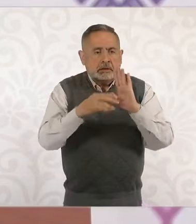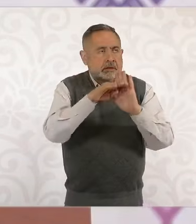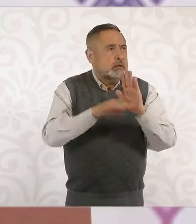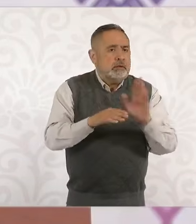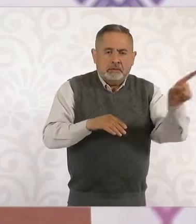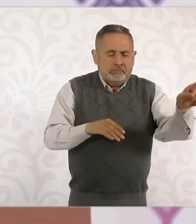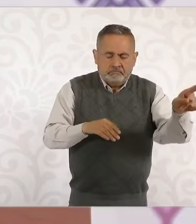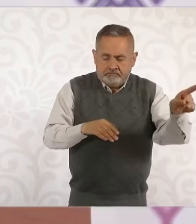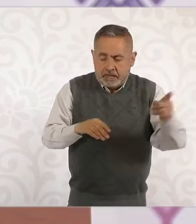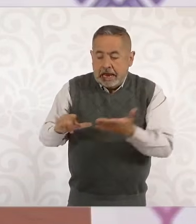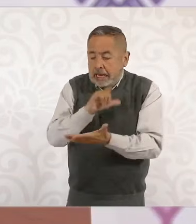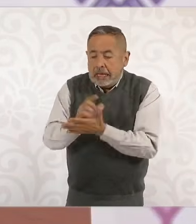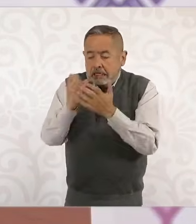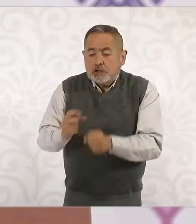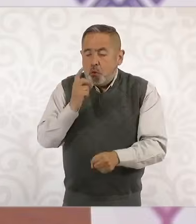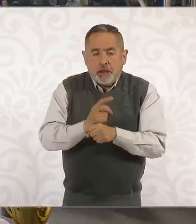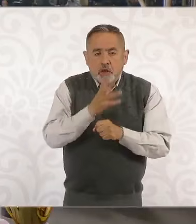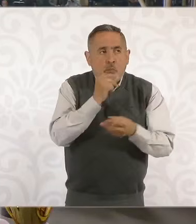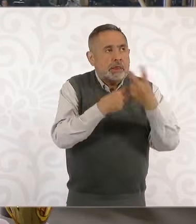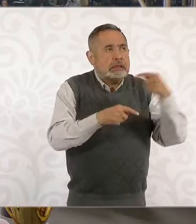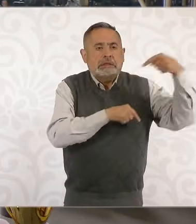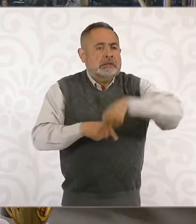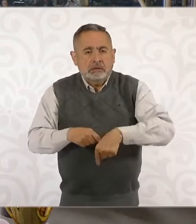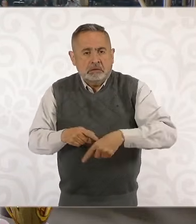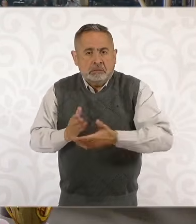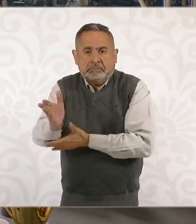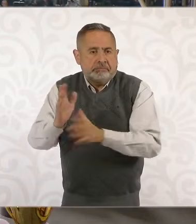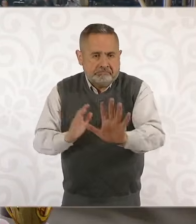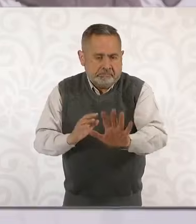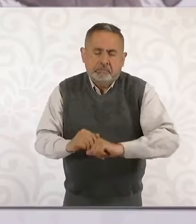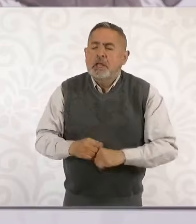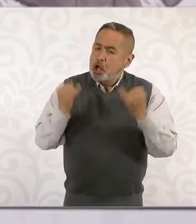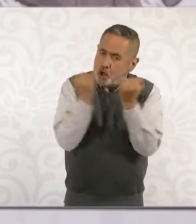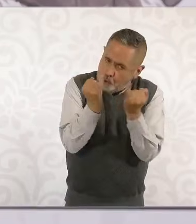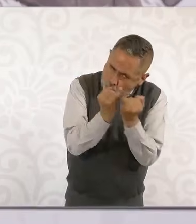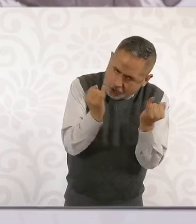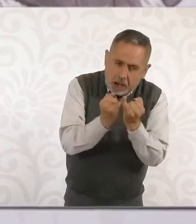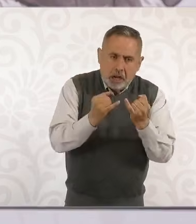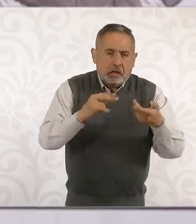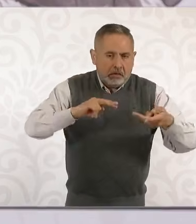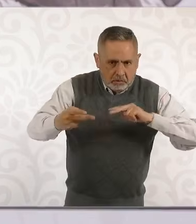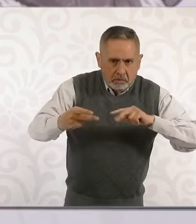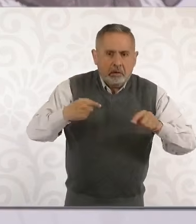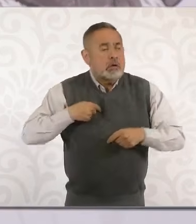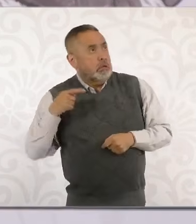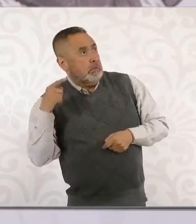la Ley de Seguridad Nacional. De igual manera, nosotros también, si